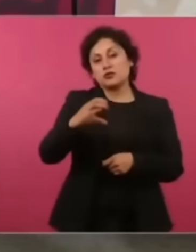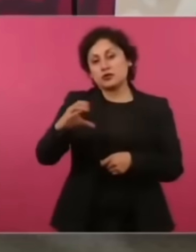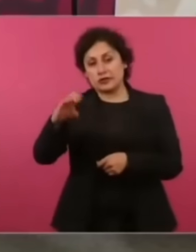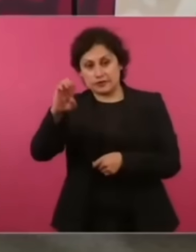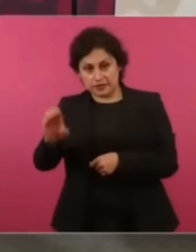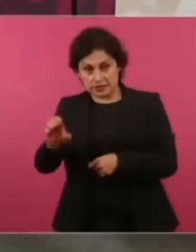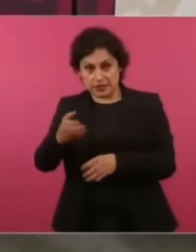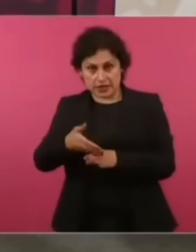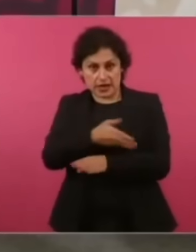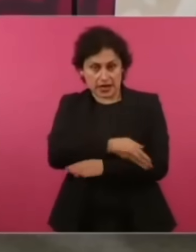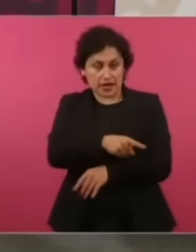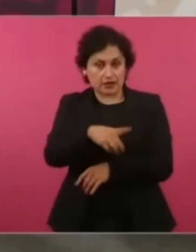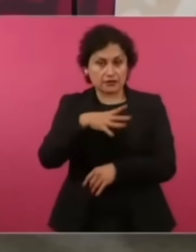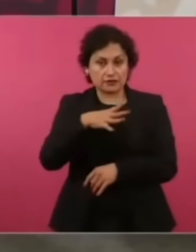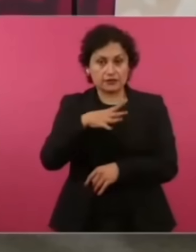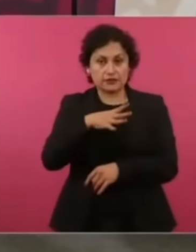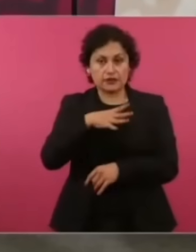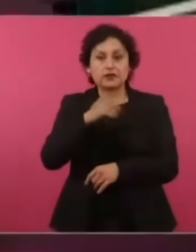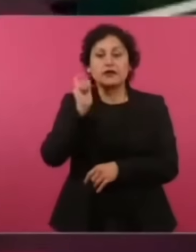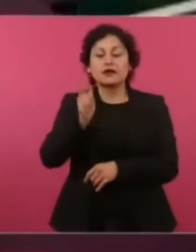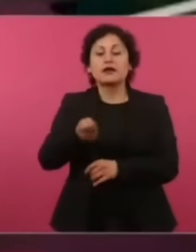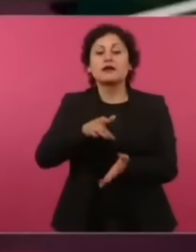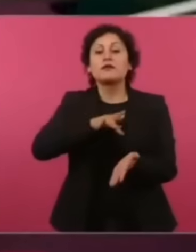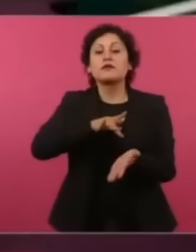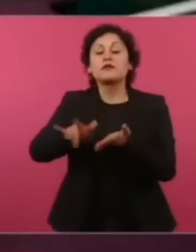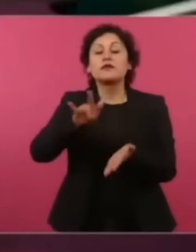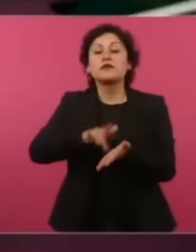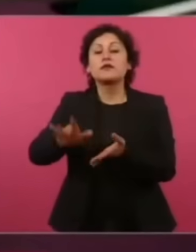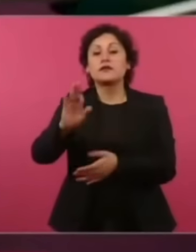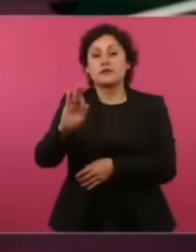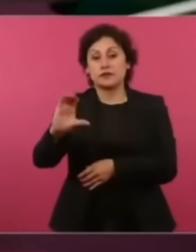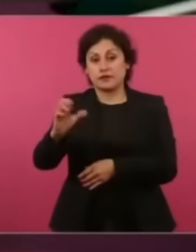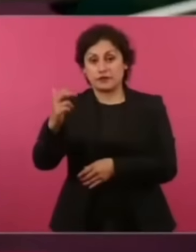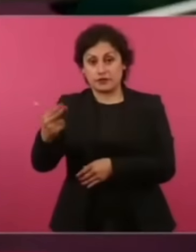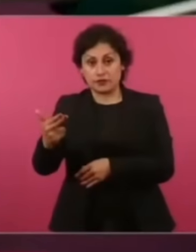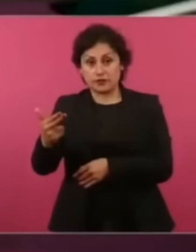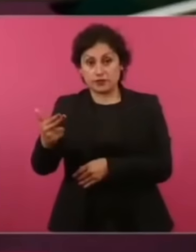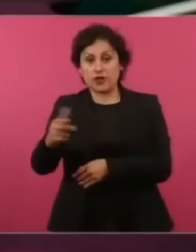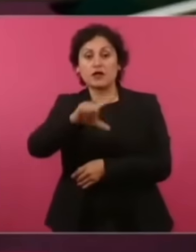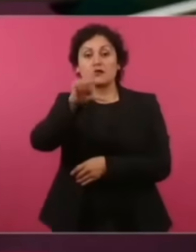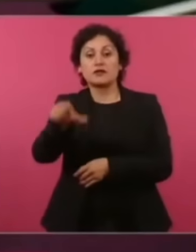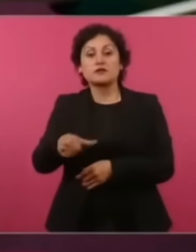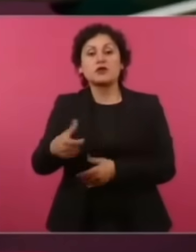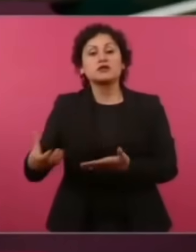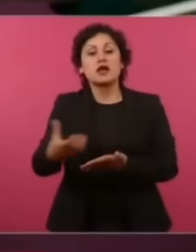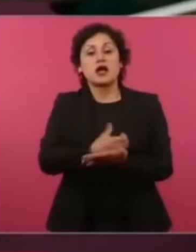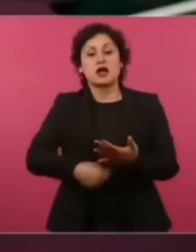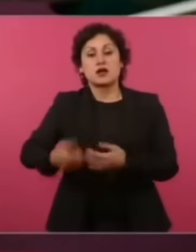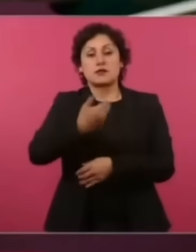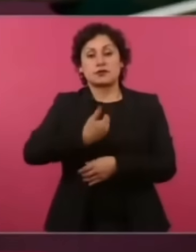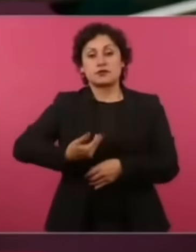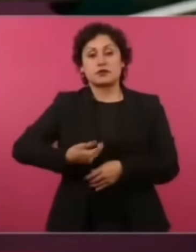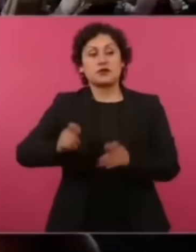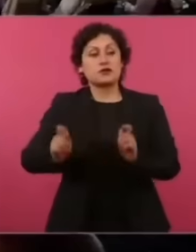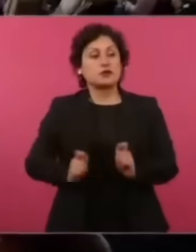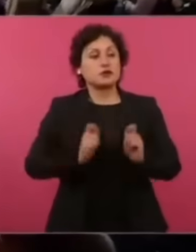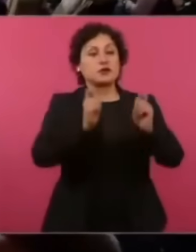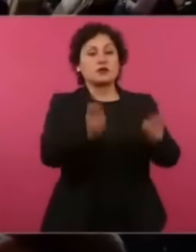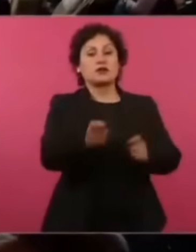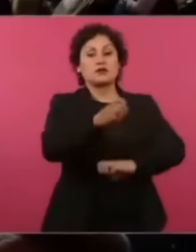entonces, les da Calderón Aeroméxico. Y nos